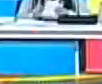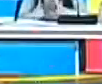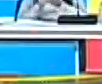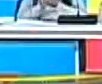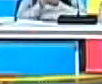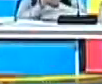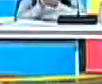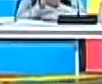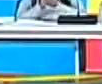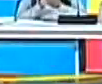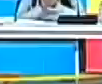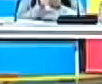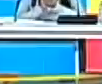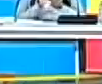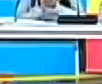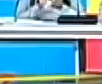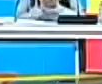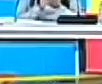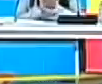5 de enero.